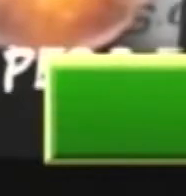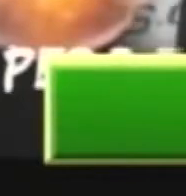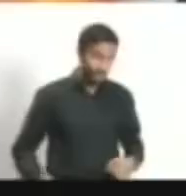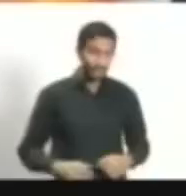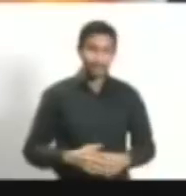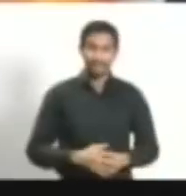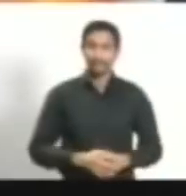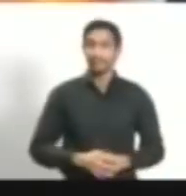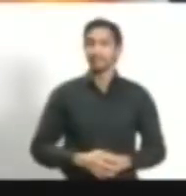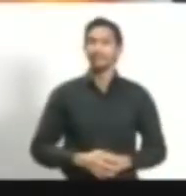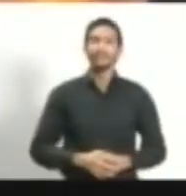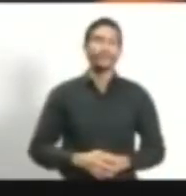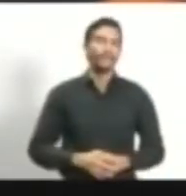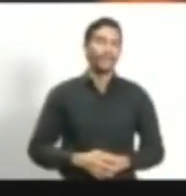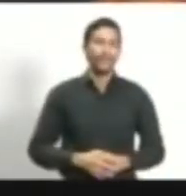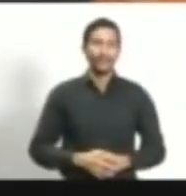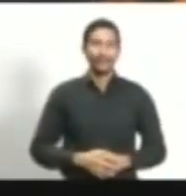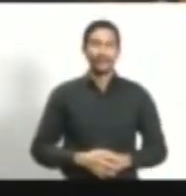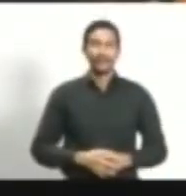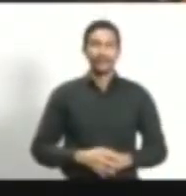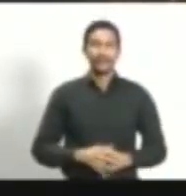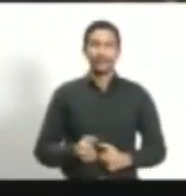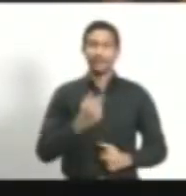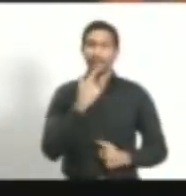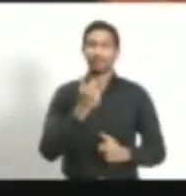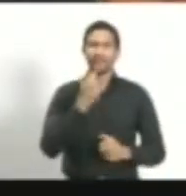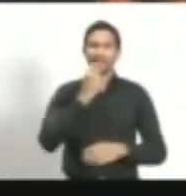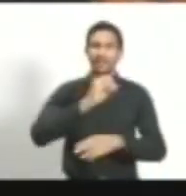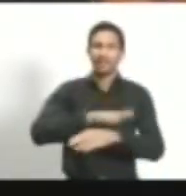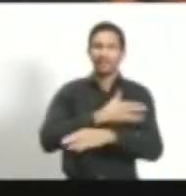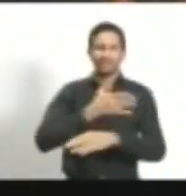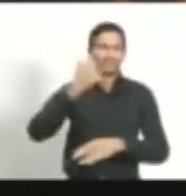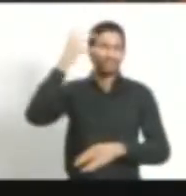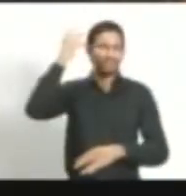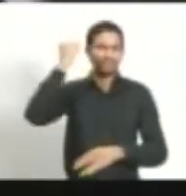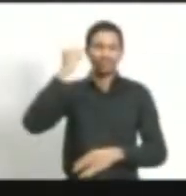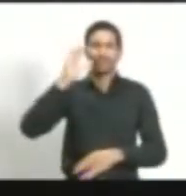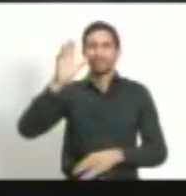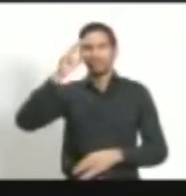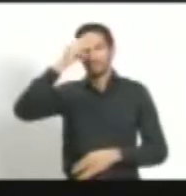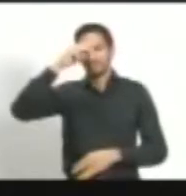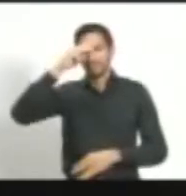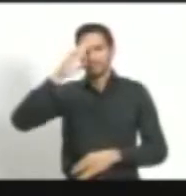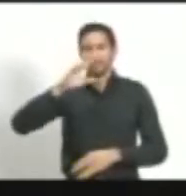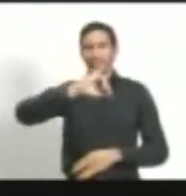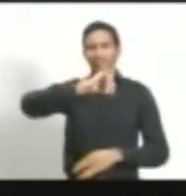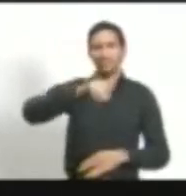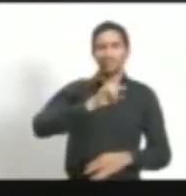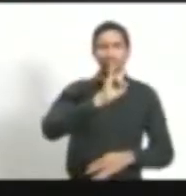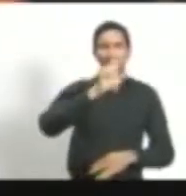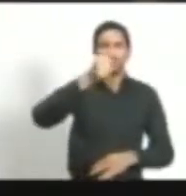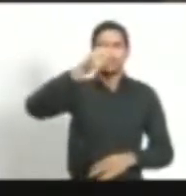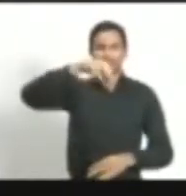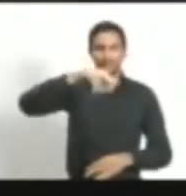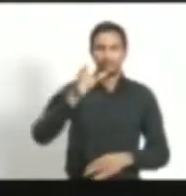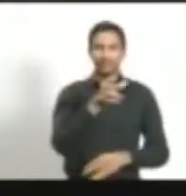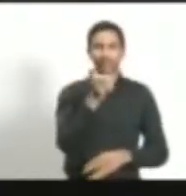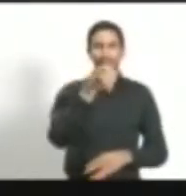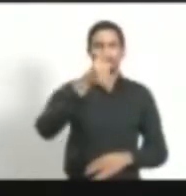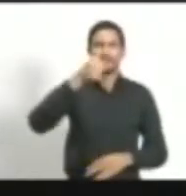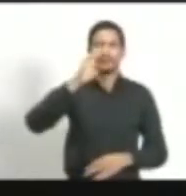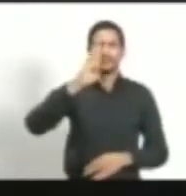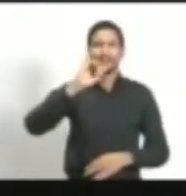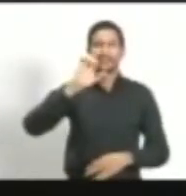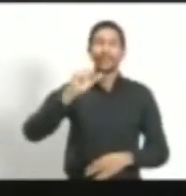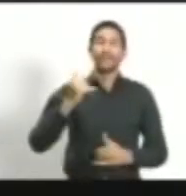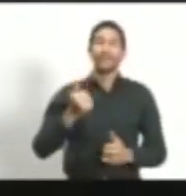Es una canción romántica que hizo éxito Juan Gabriel, una canción que quisimos traerla en versión champeta urbana,